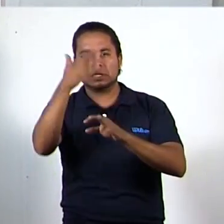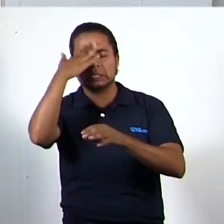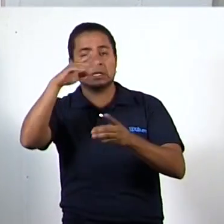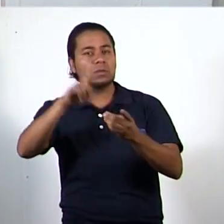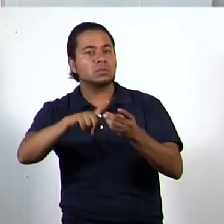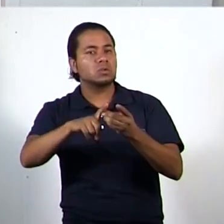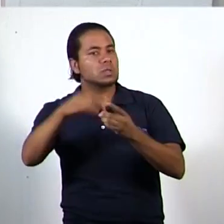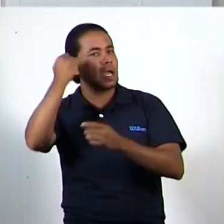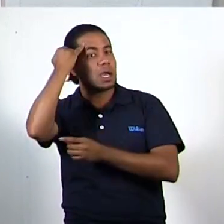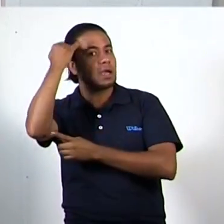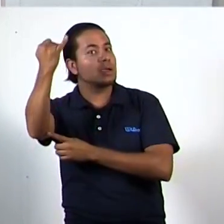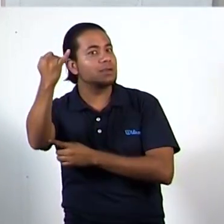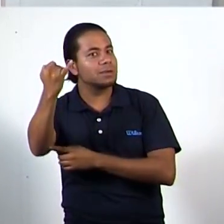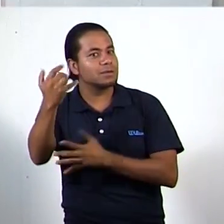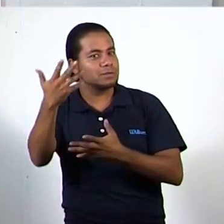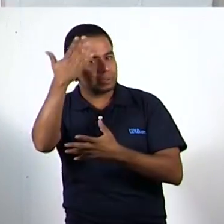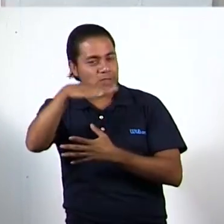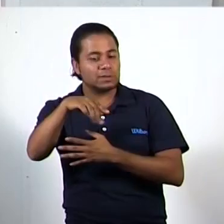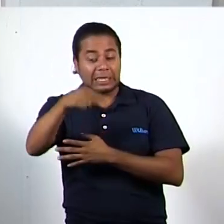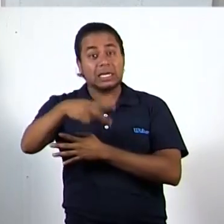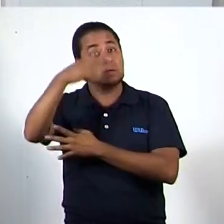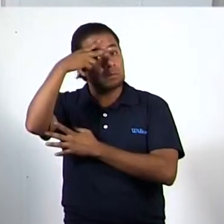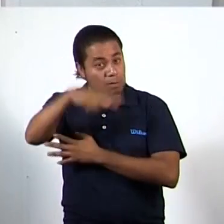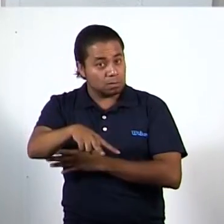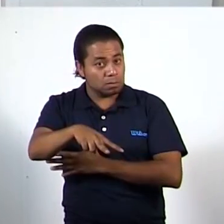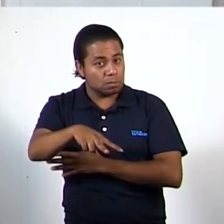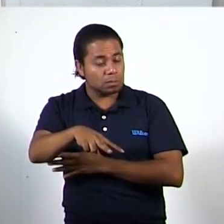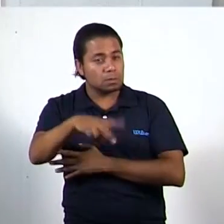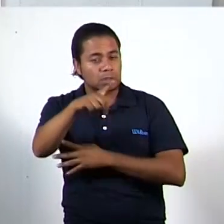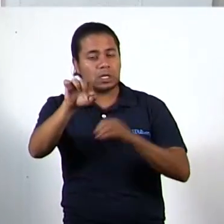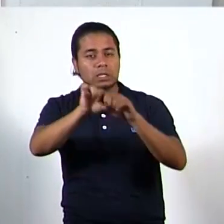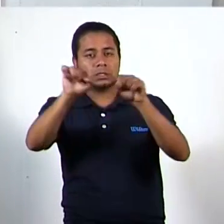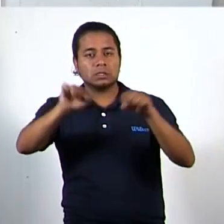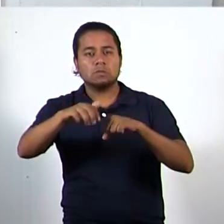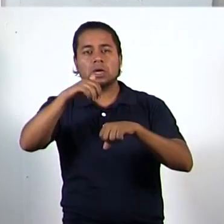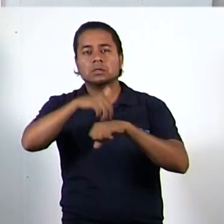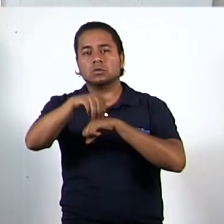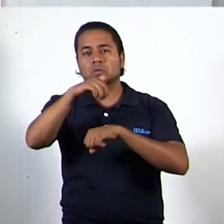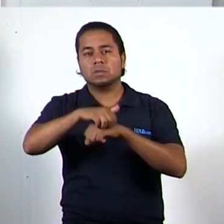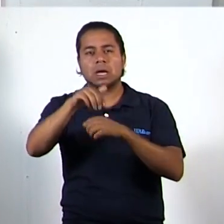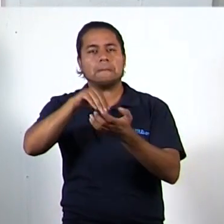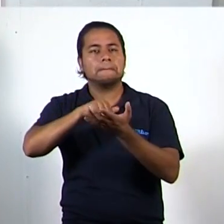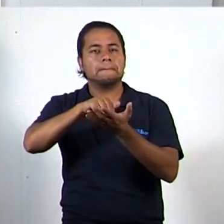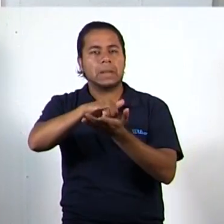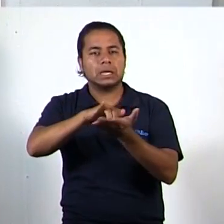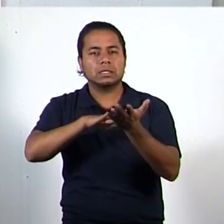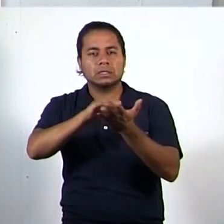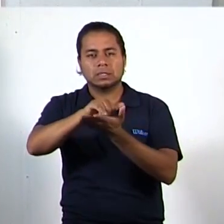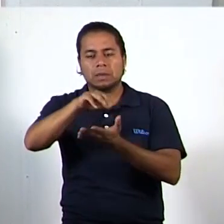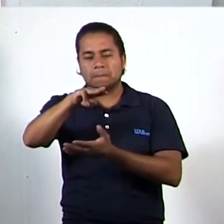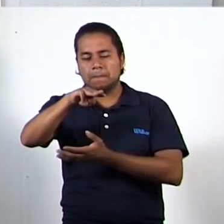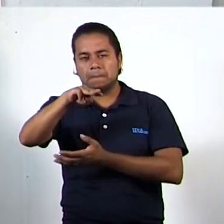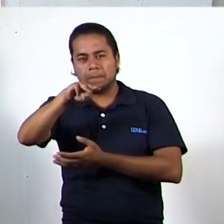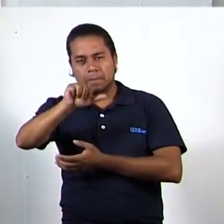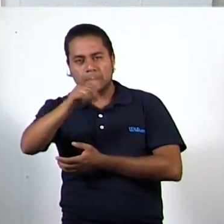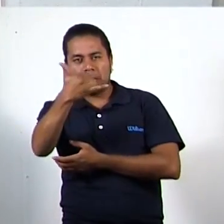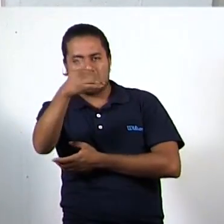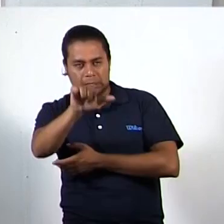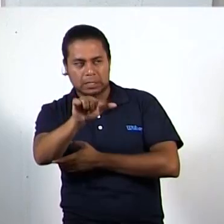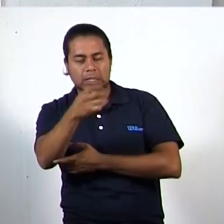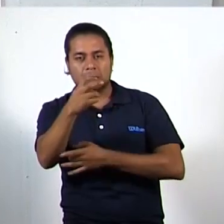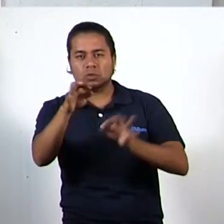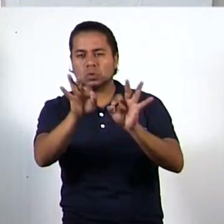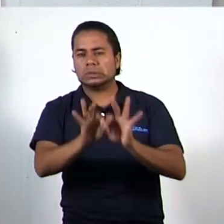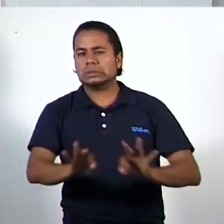inventó. Así es, en México, y es el sistema de numeración maya. Además, tiene un